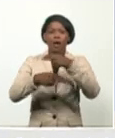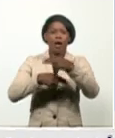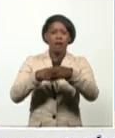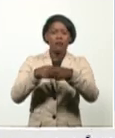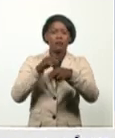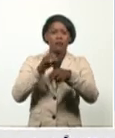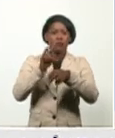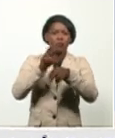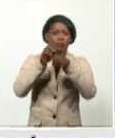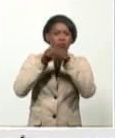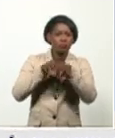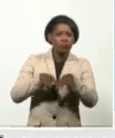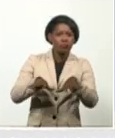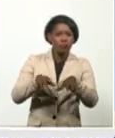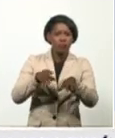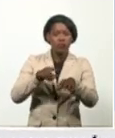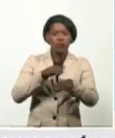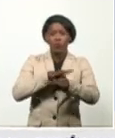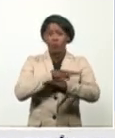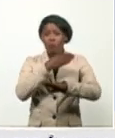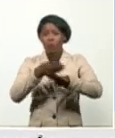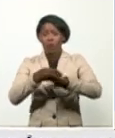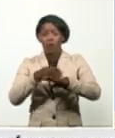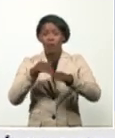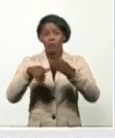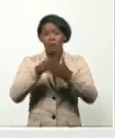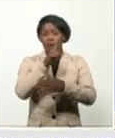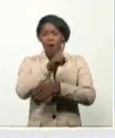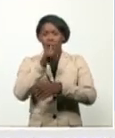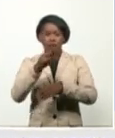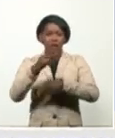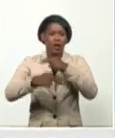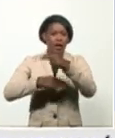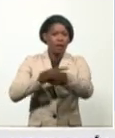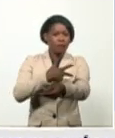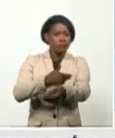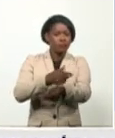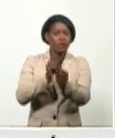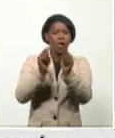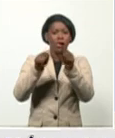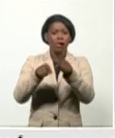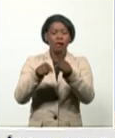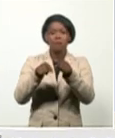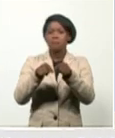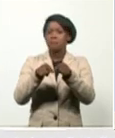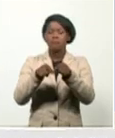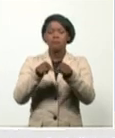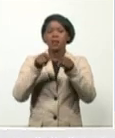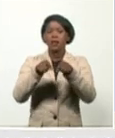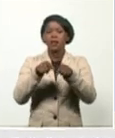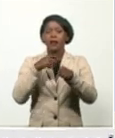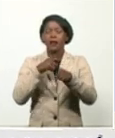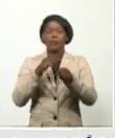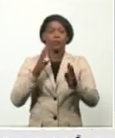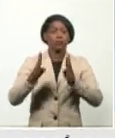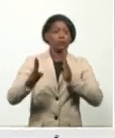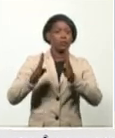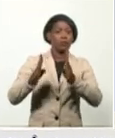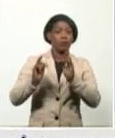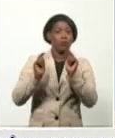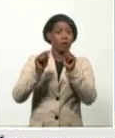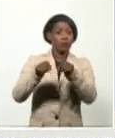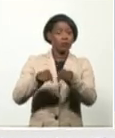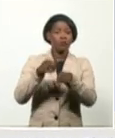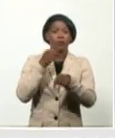después del día 11 de la enfermedad. Si esto es así, diríamos que el periodo de transmisibilidad es el momento en que